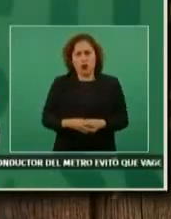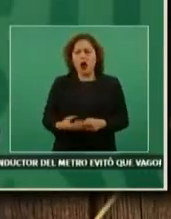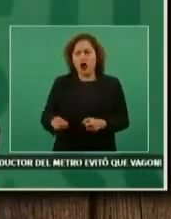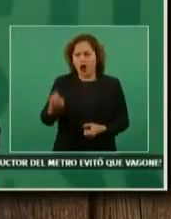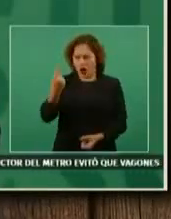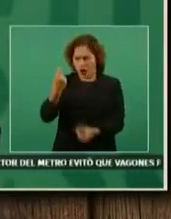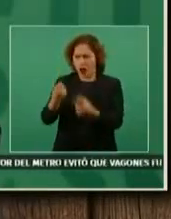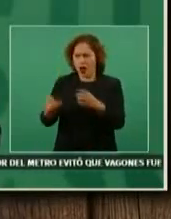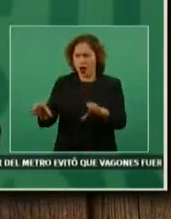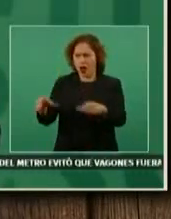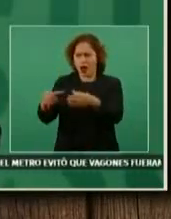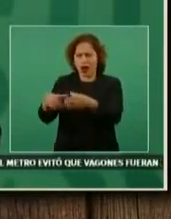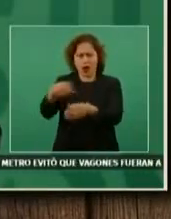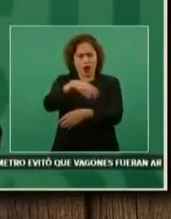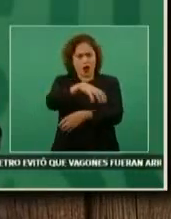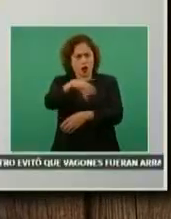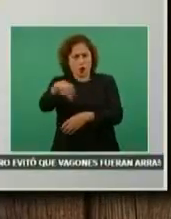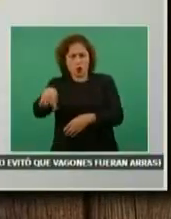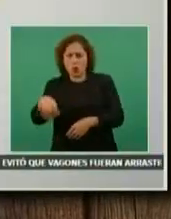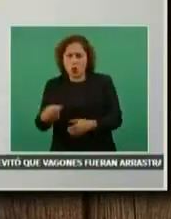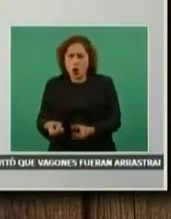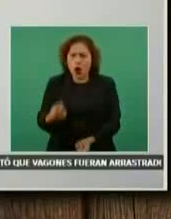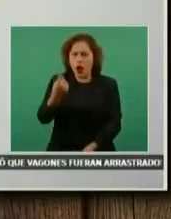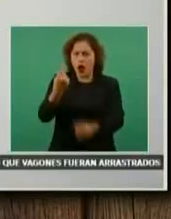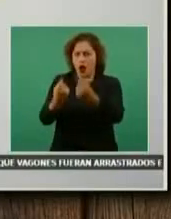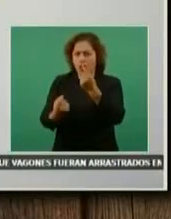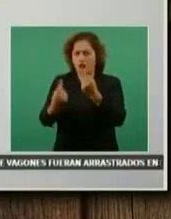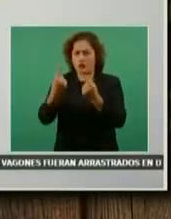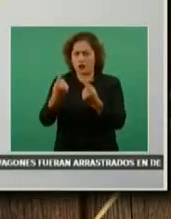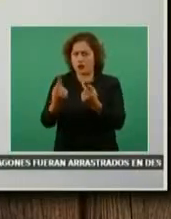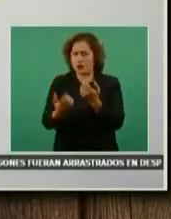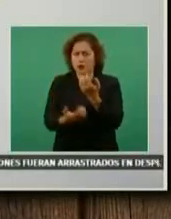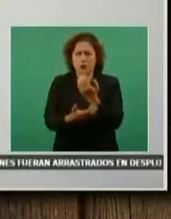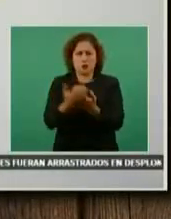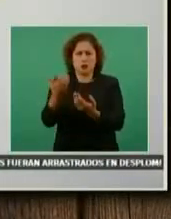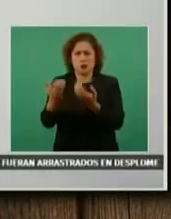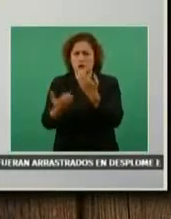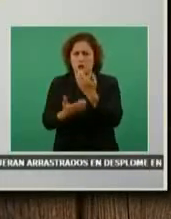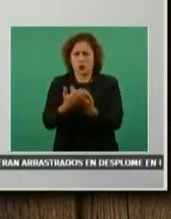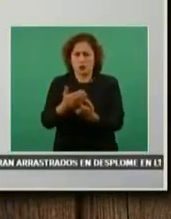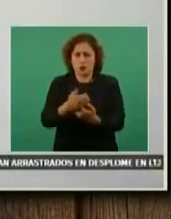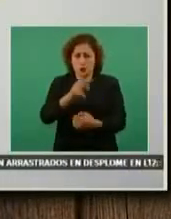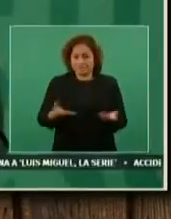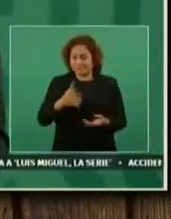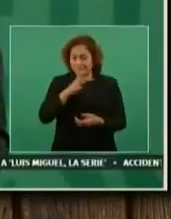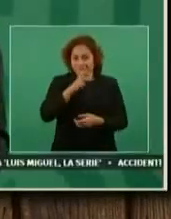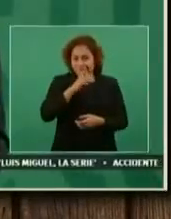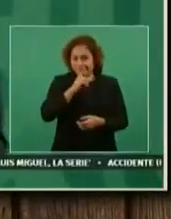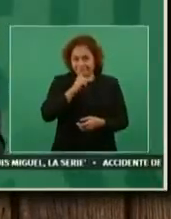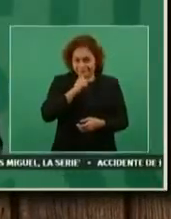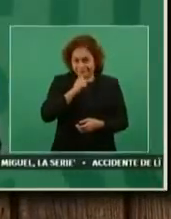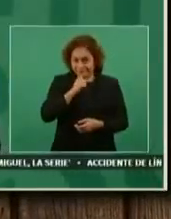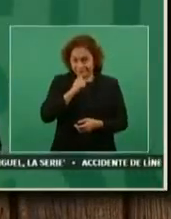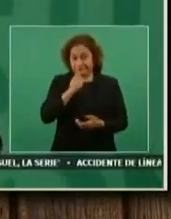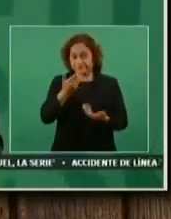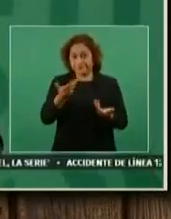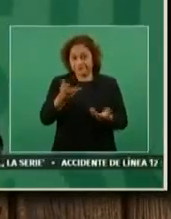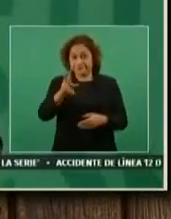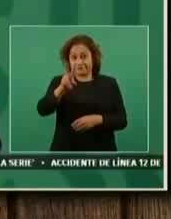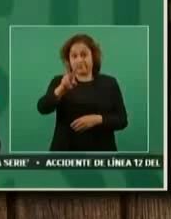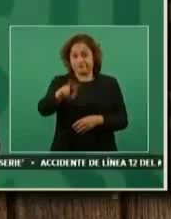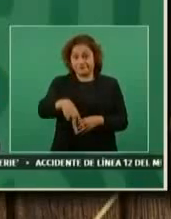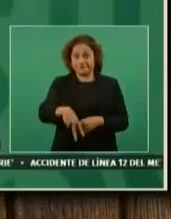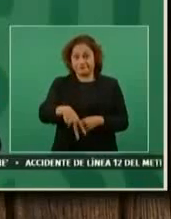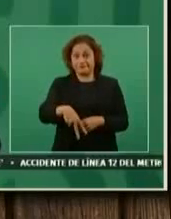¿Para? Tú sabes de lo que te estoy hablando, mamá. No te hagas tonto. Tienes 61 años. No te hagas. ¿Sabes de qué te